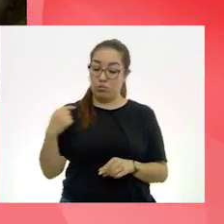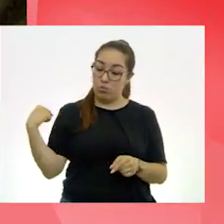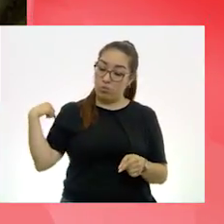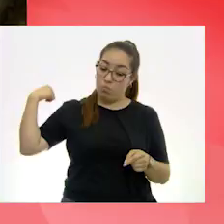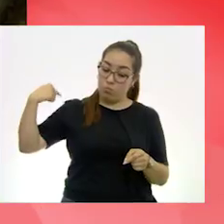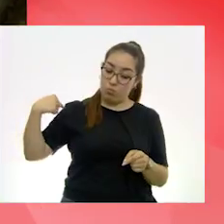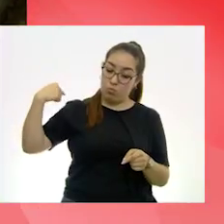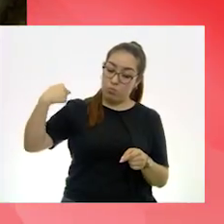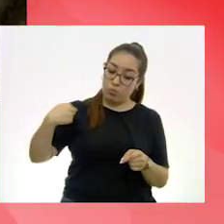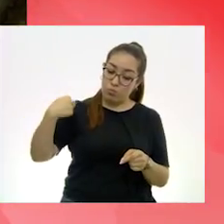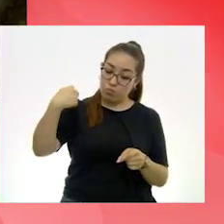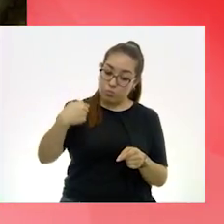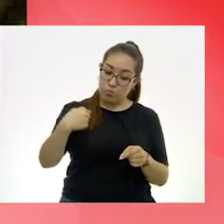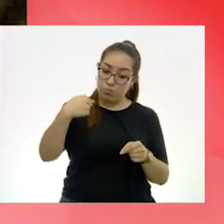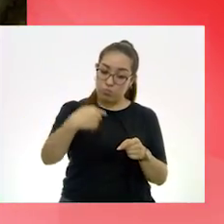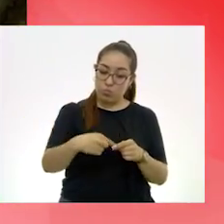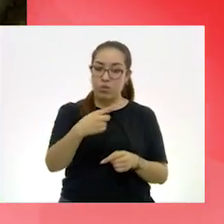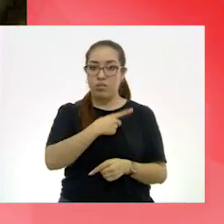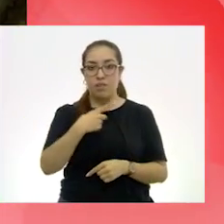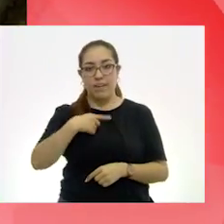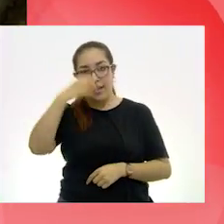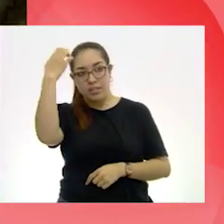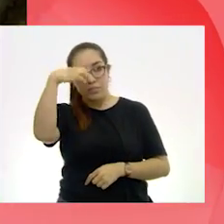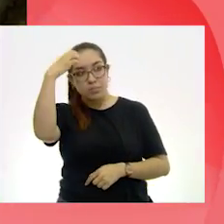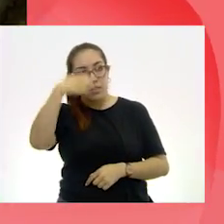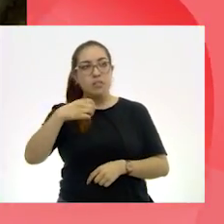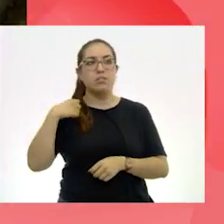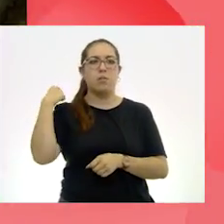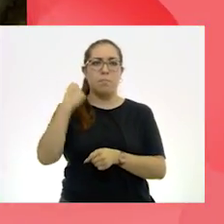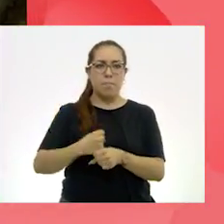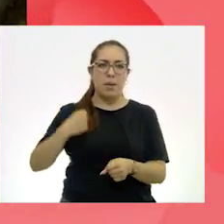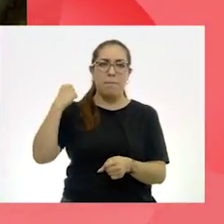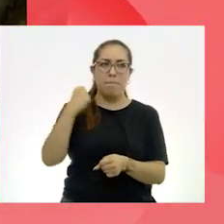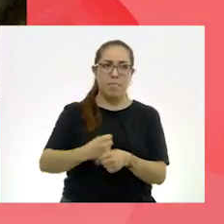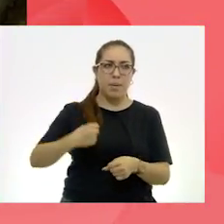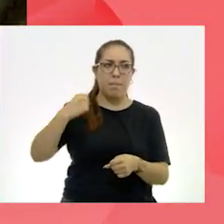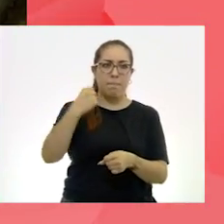lucha misma. Es decir, al principio fue la bola,